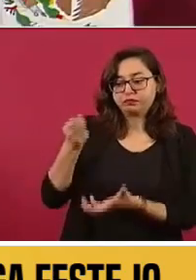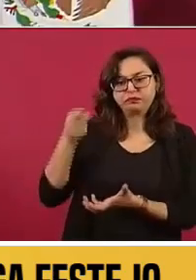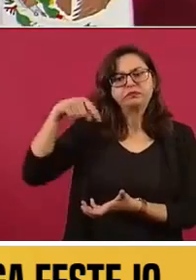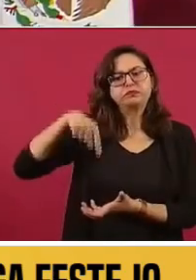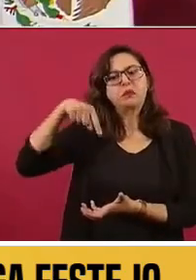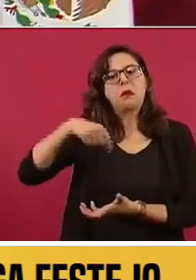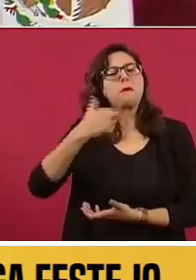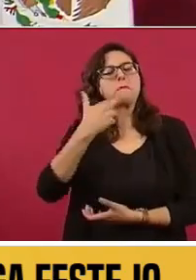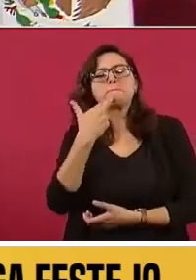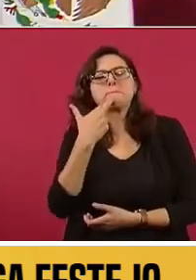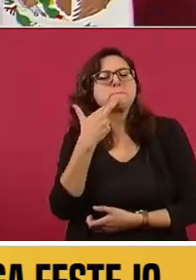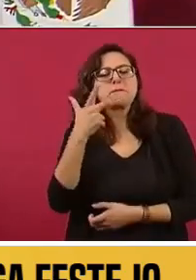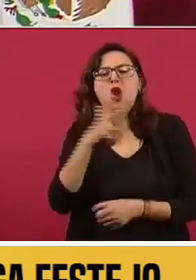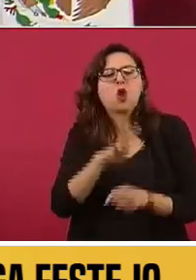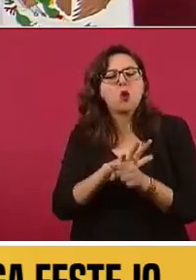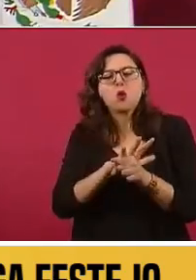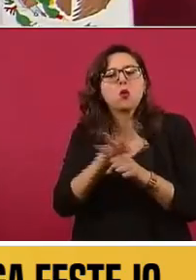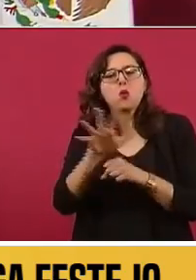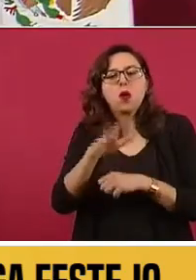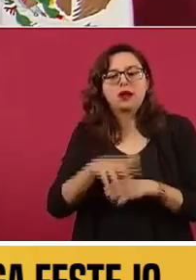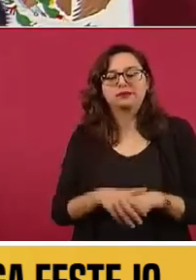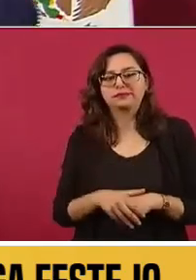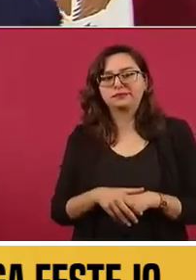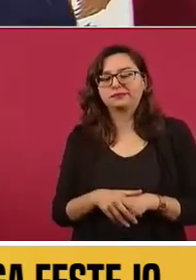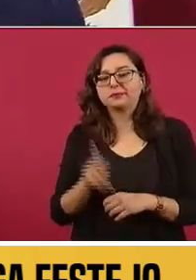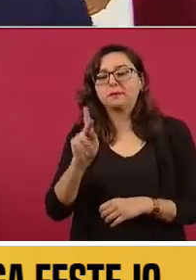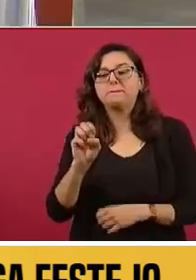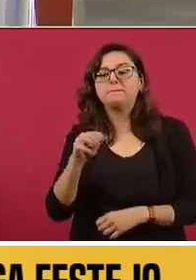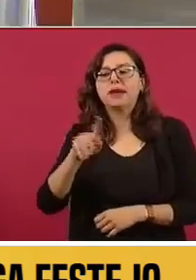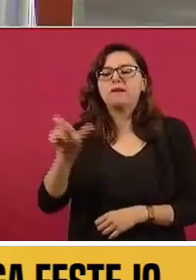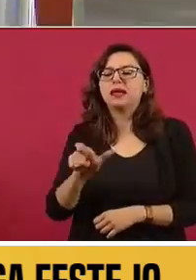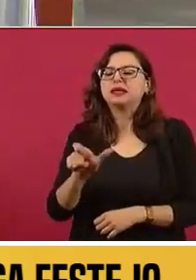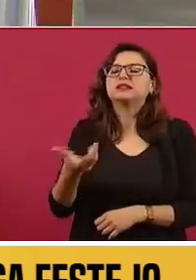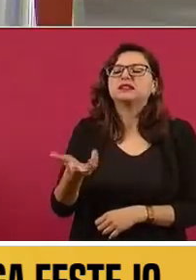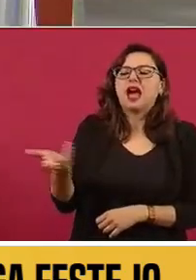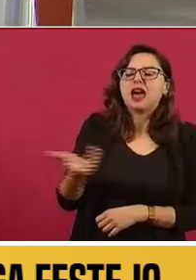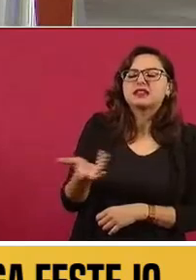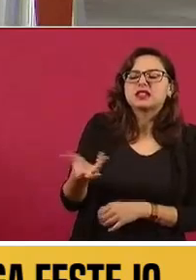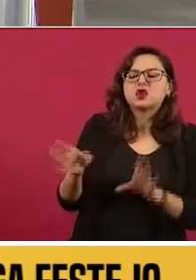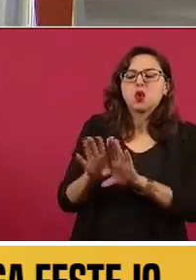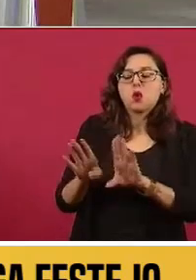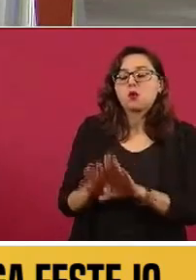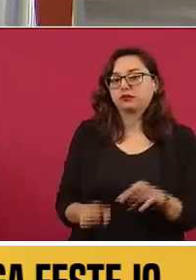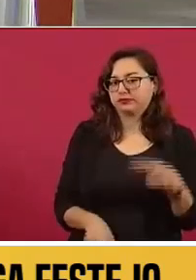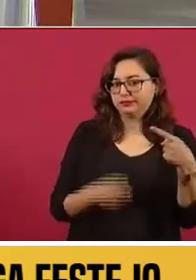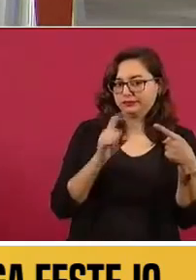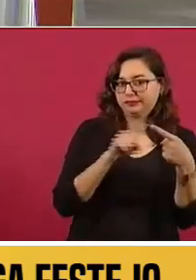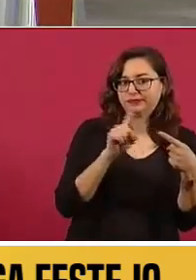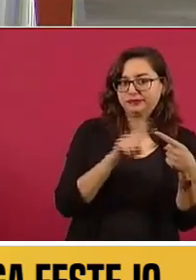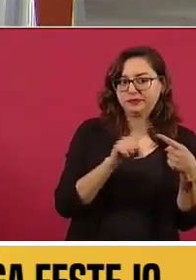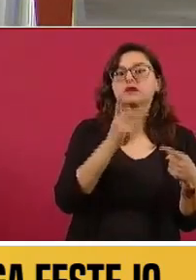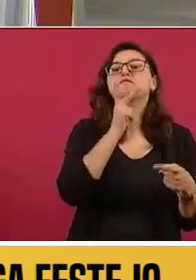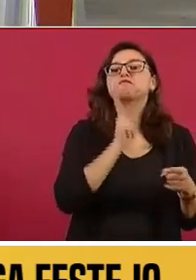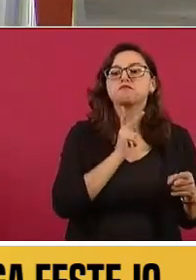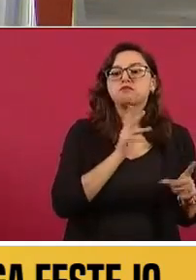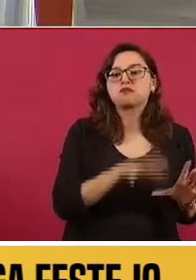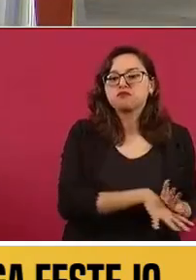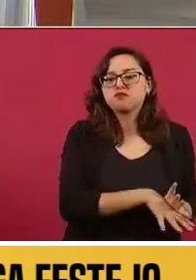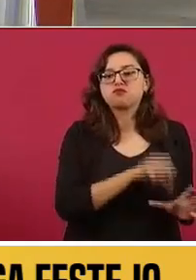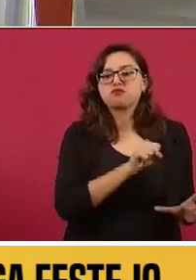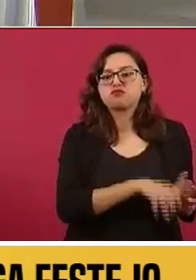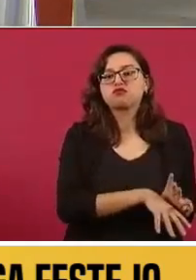Pemex invirtiera tu dinero? Ahí te van dos opciones. Opción uno, extracción de